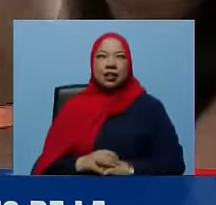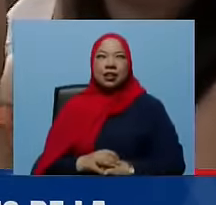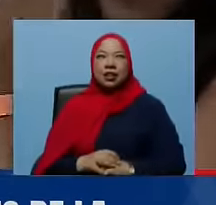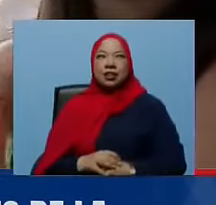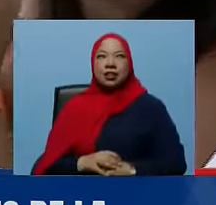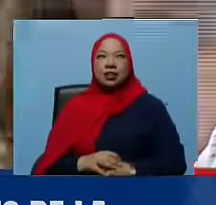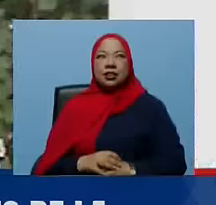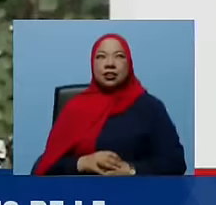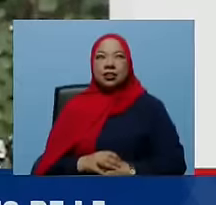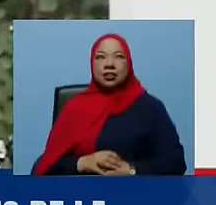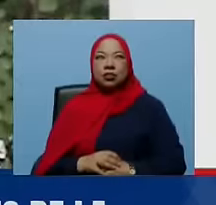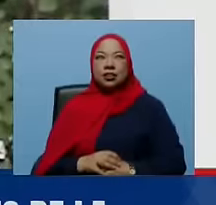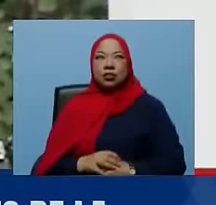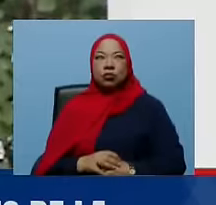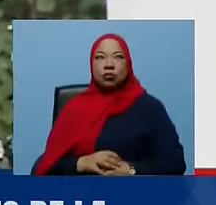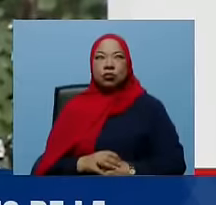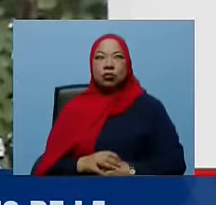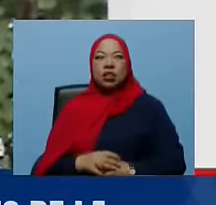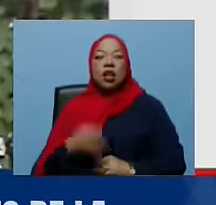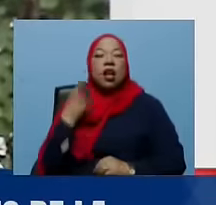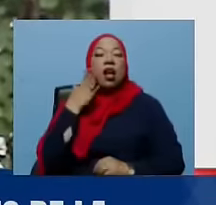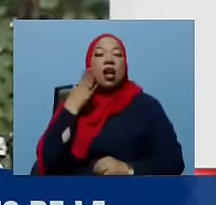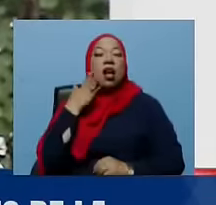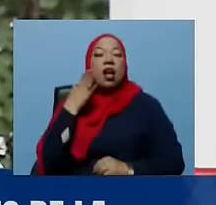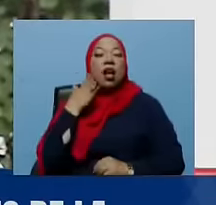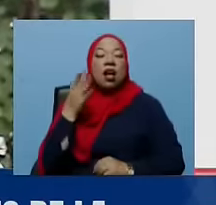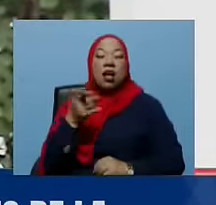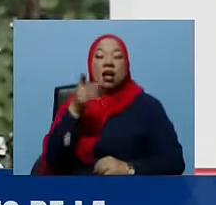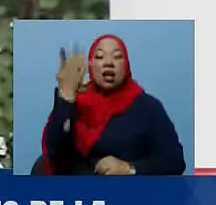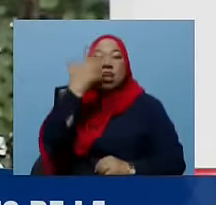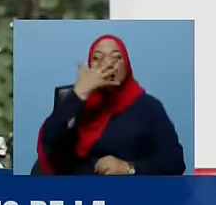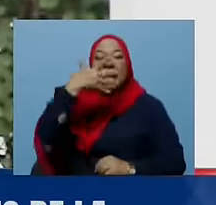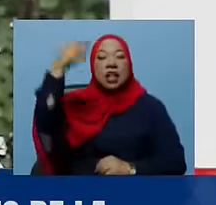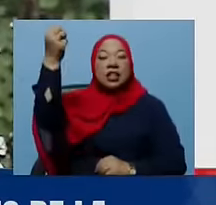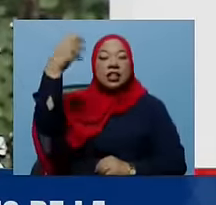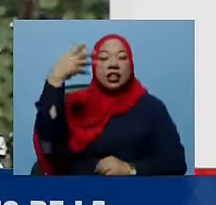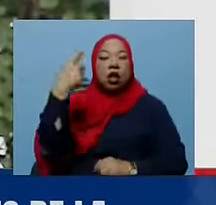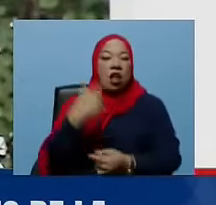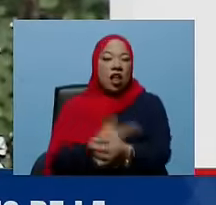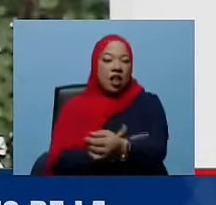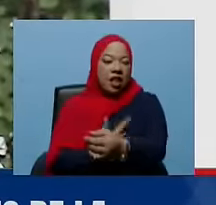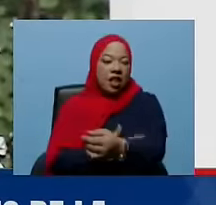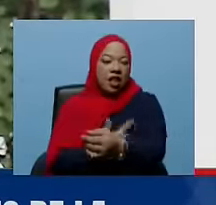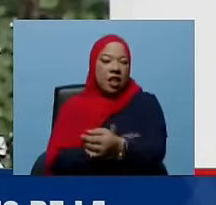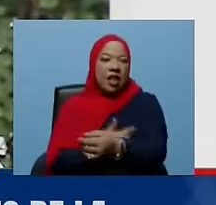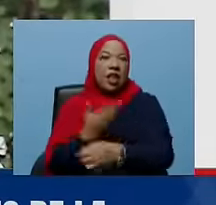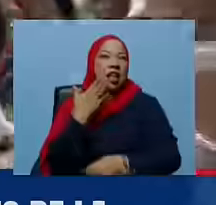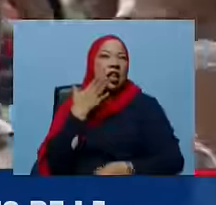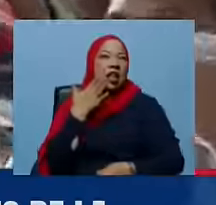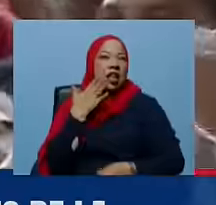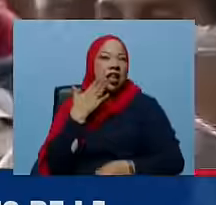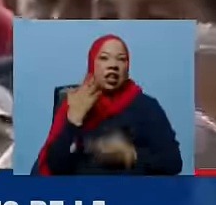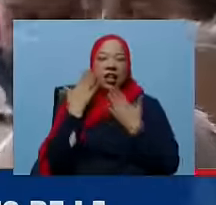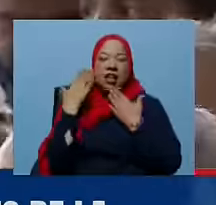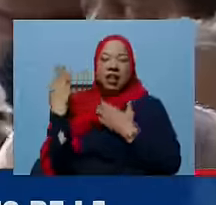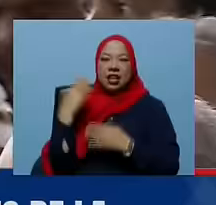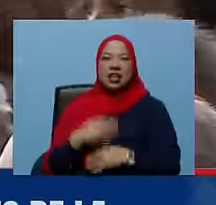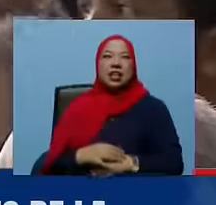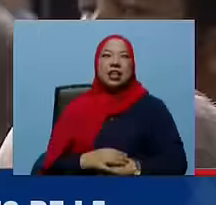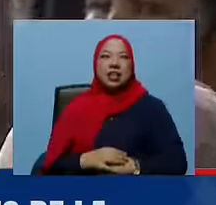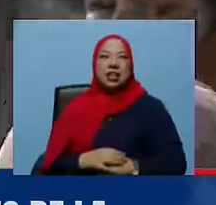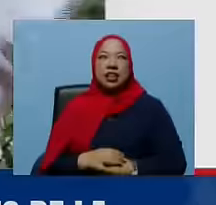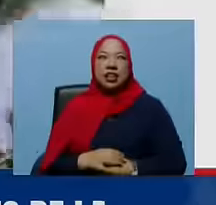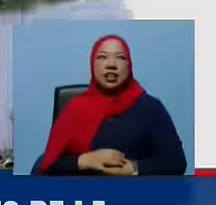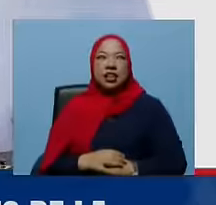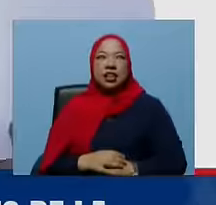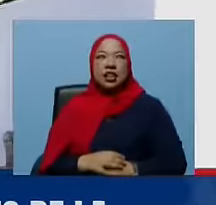a nuestra querida madre Sol Muset, madre y hermana, hermana madre, a Benito